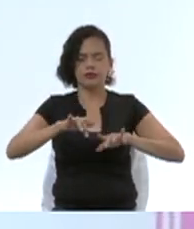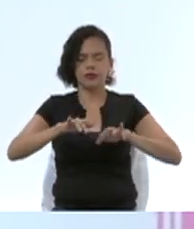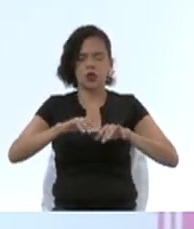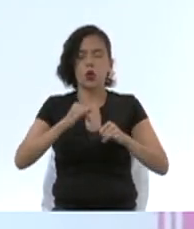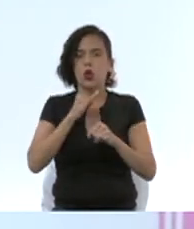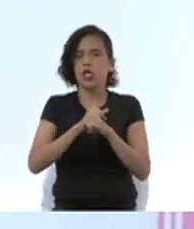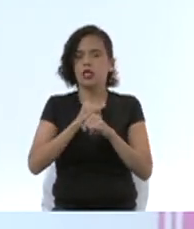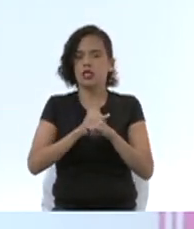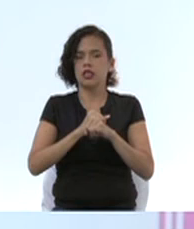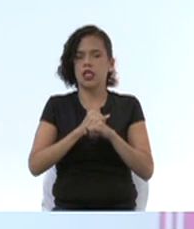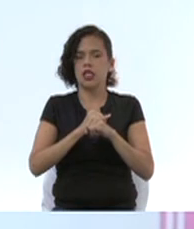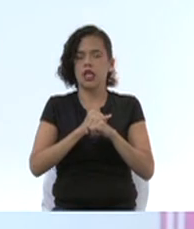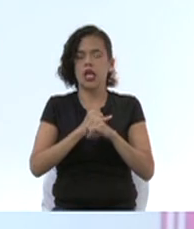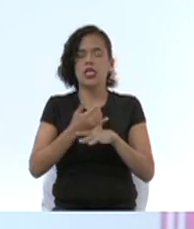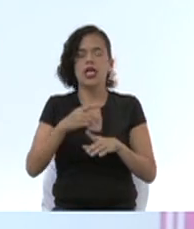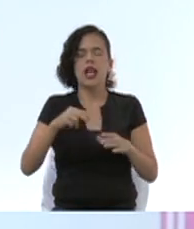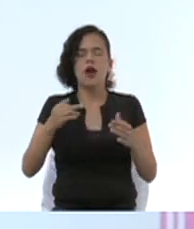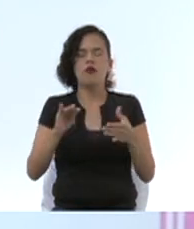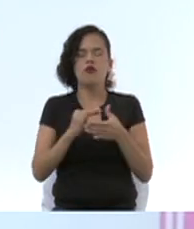web